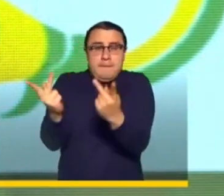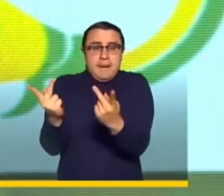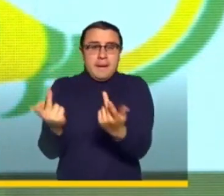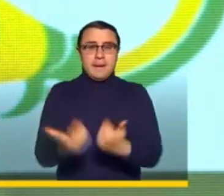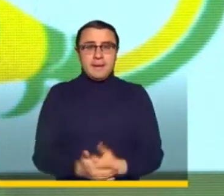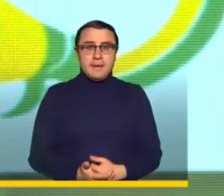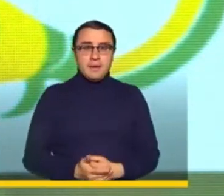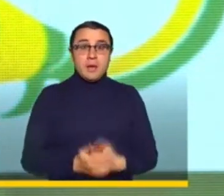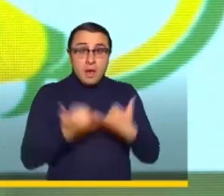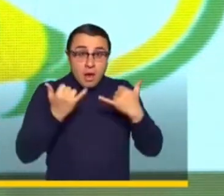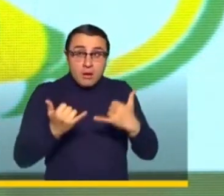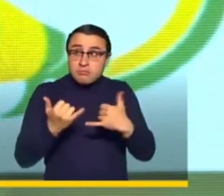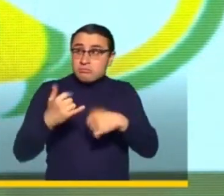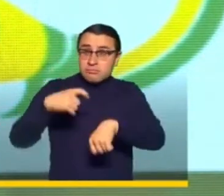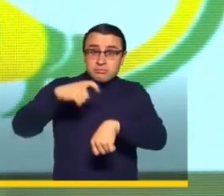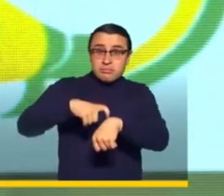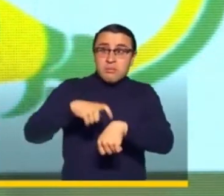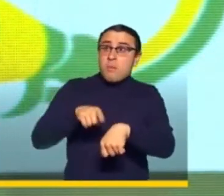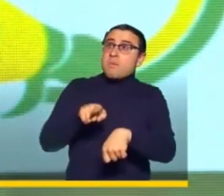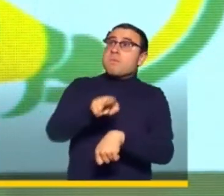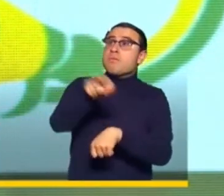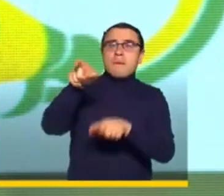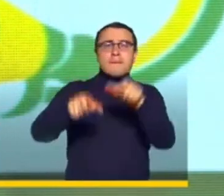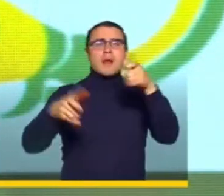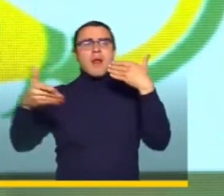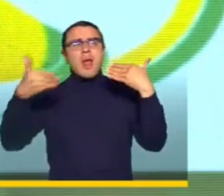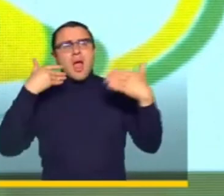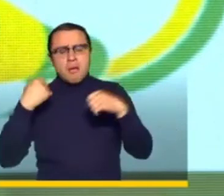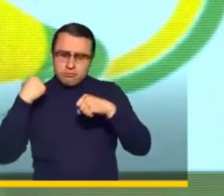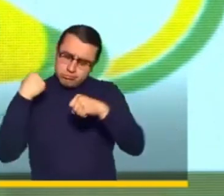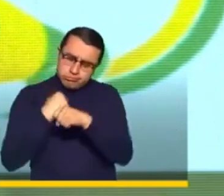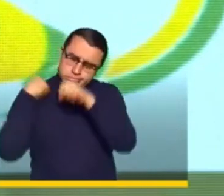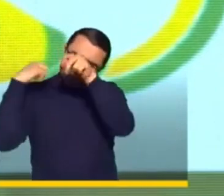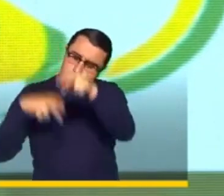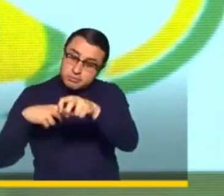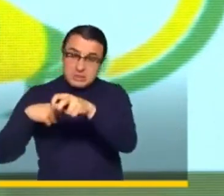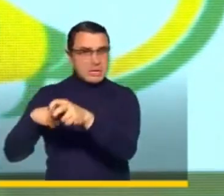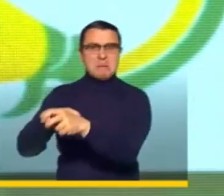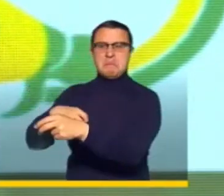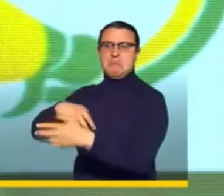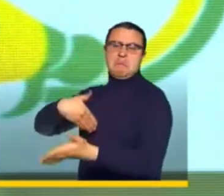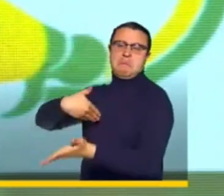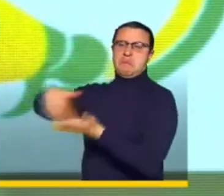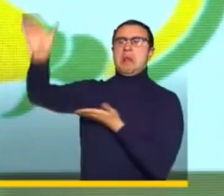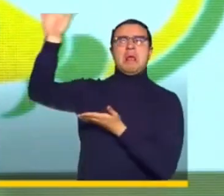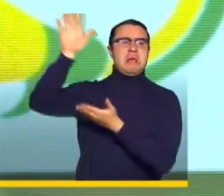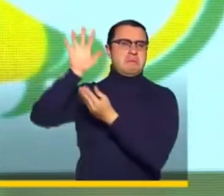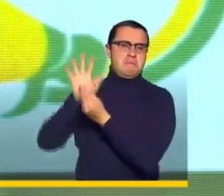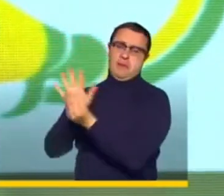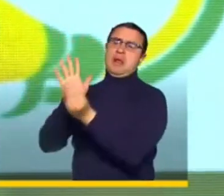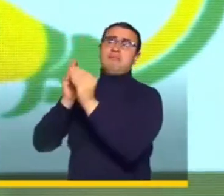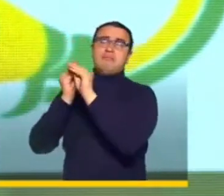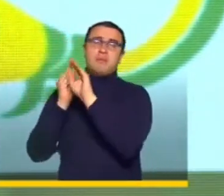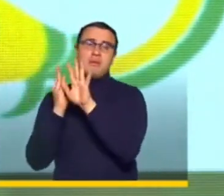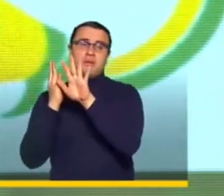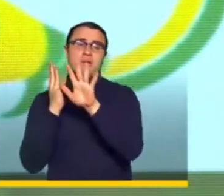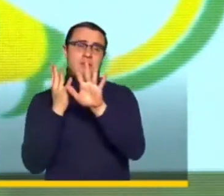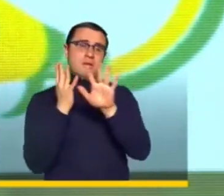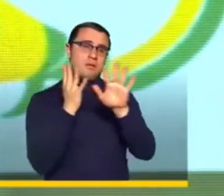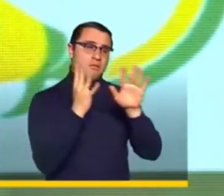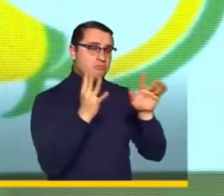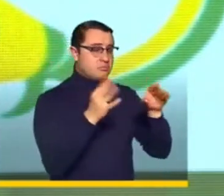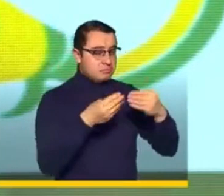tiempos contemporáneos cómo sacan campesinos de sus tierras. Las hileras de campesinos que terminan en